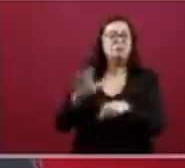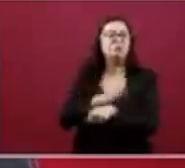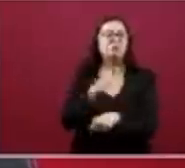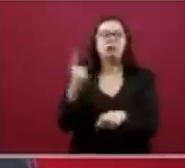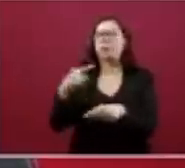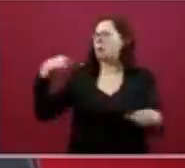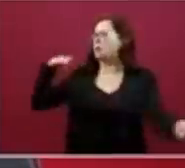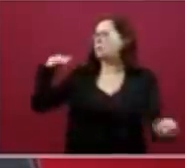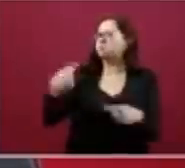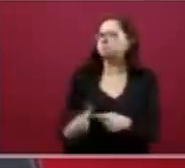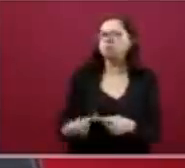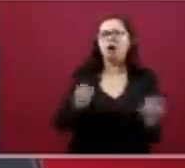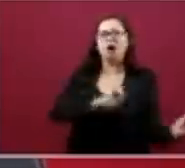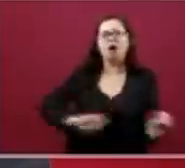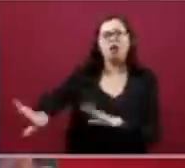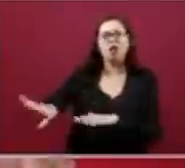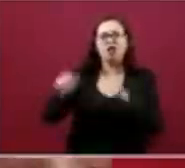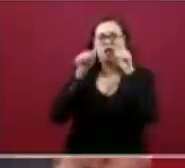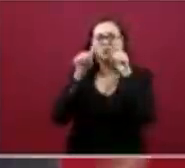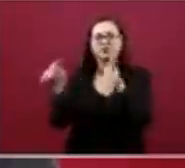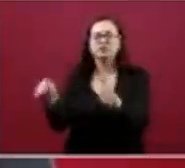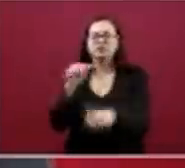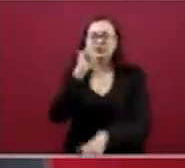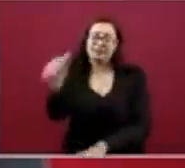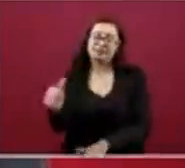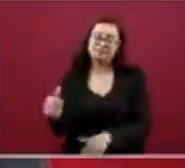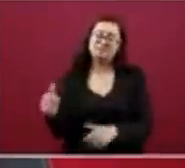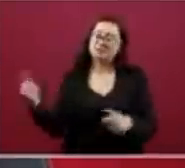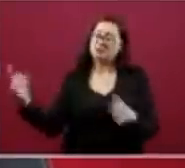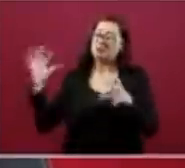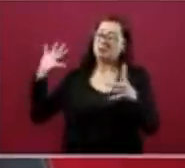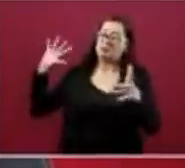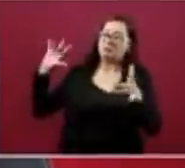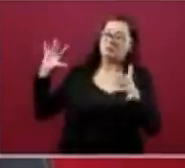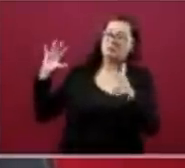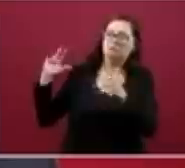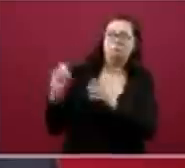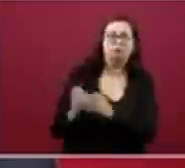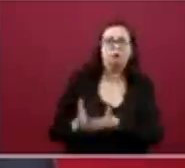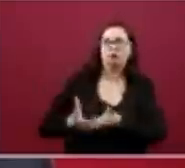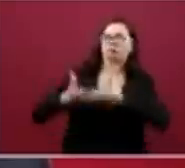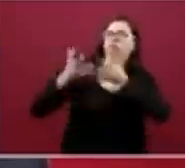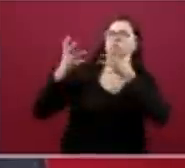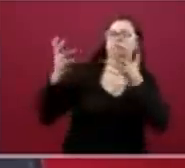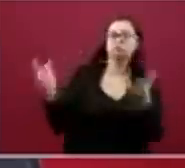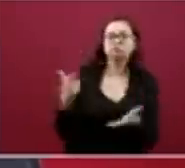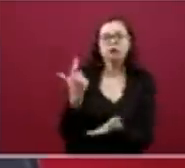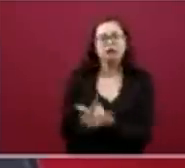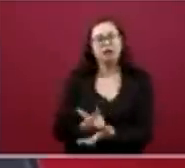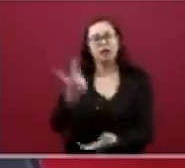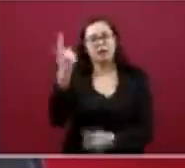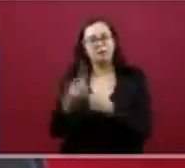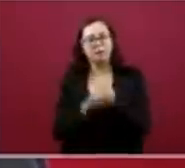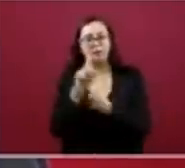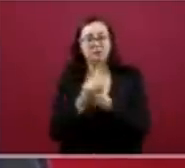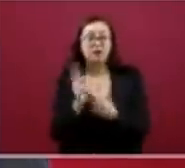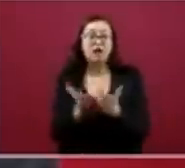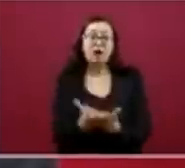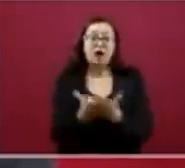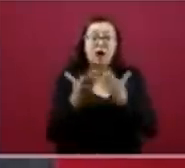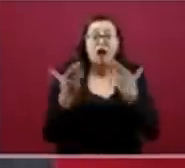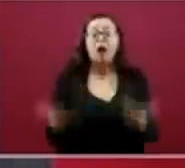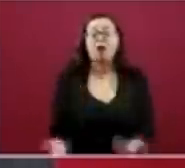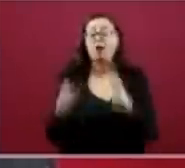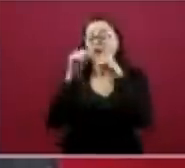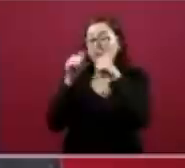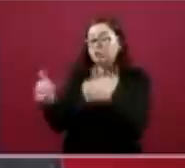pueblo. Y hay grandes y graves problemas nacionales. Entonces, ¿cuál es el método de